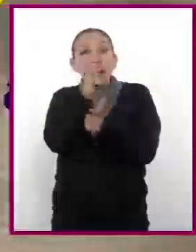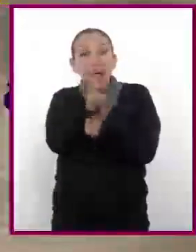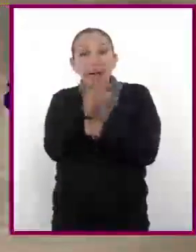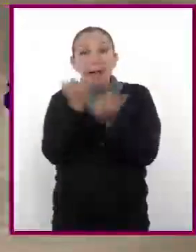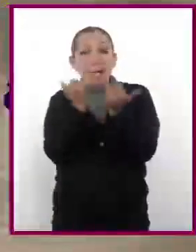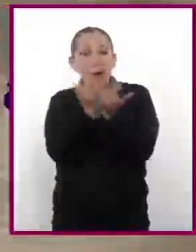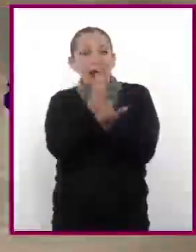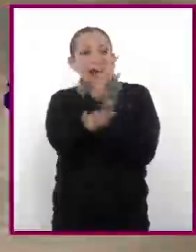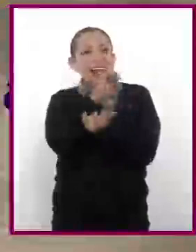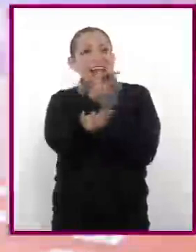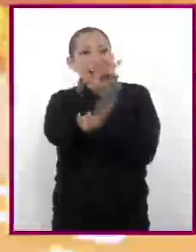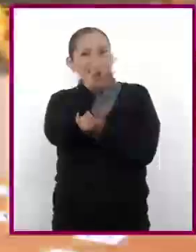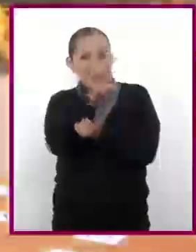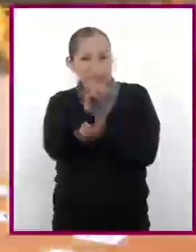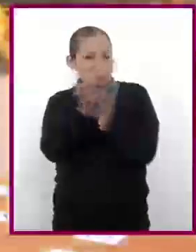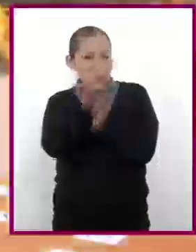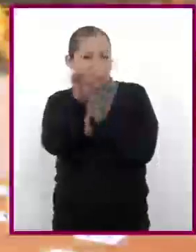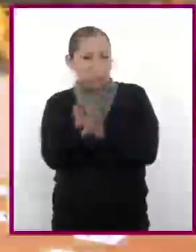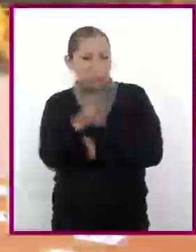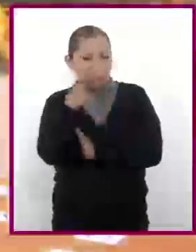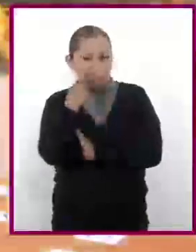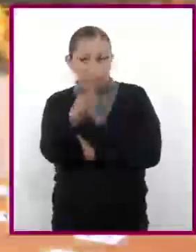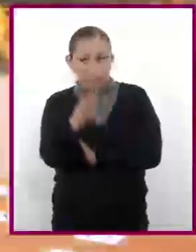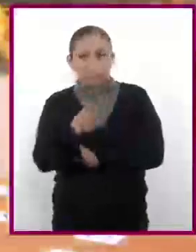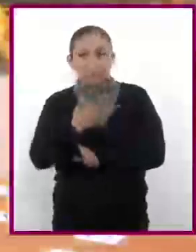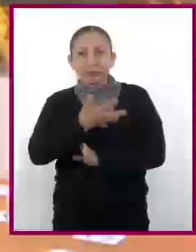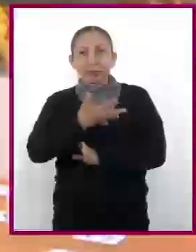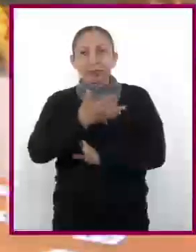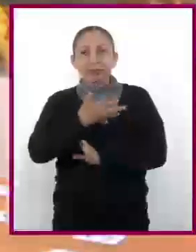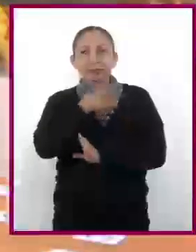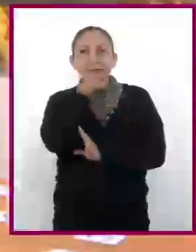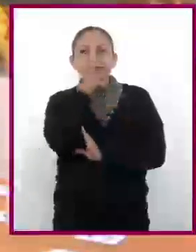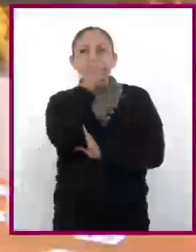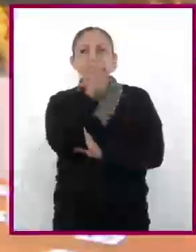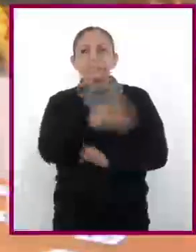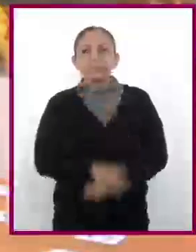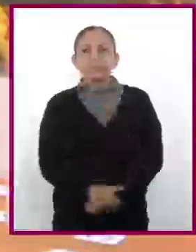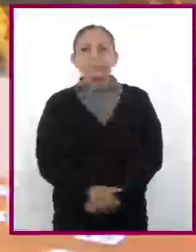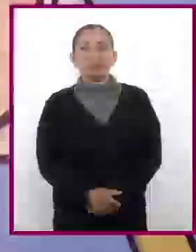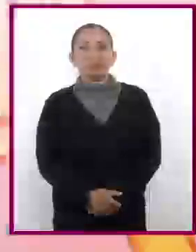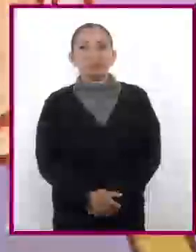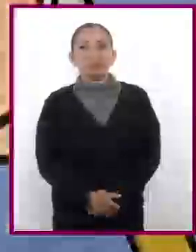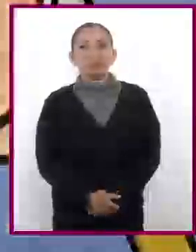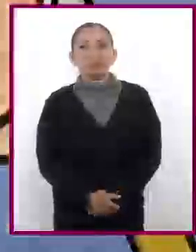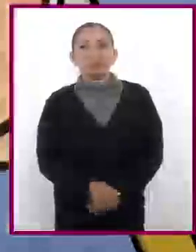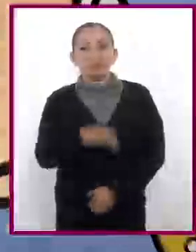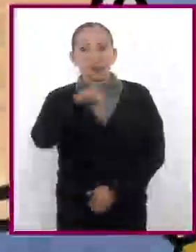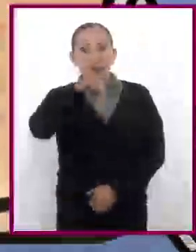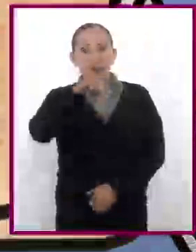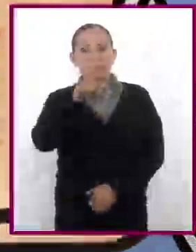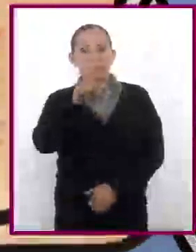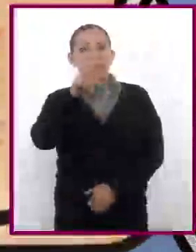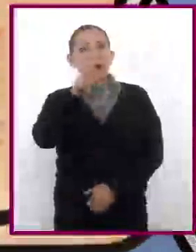tienen una misma raíz. Por ejemplo, aquí formamos la palabra mar.